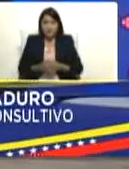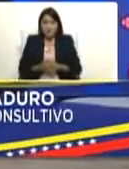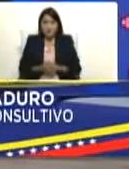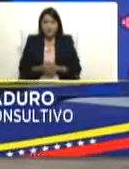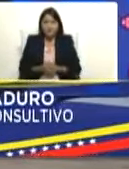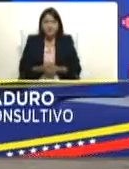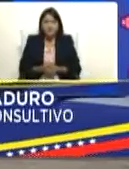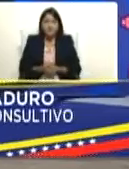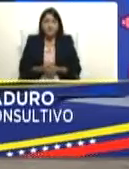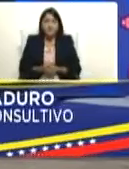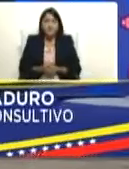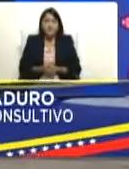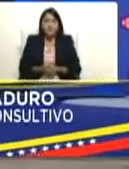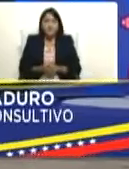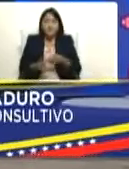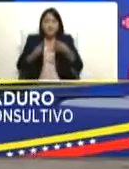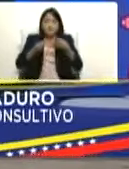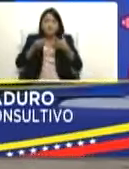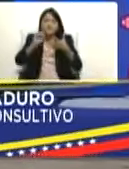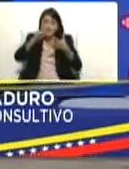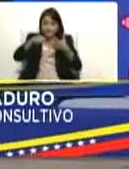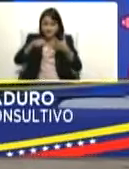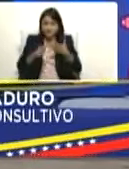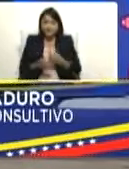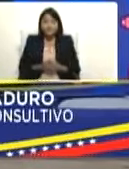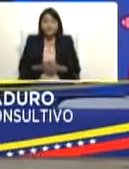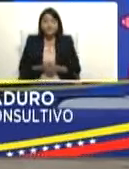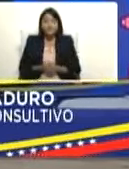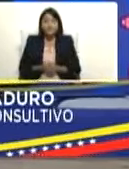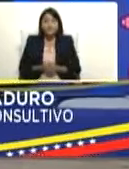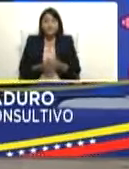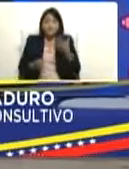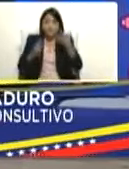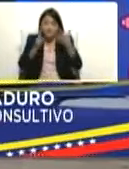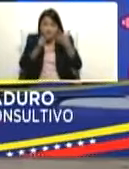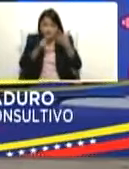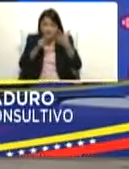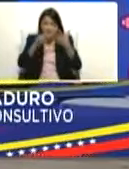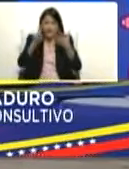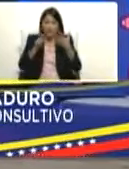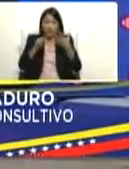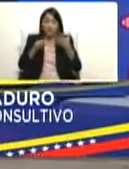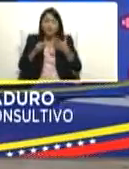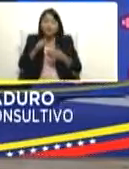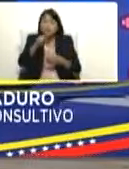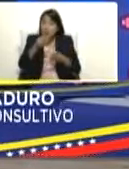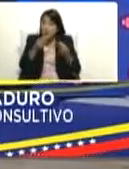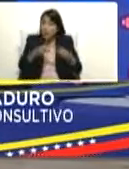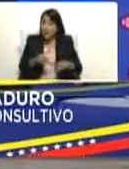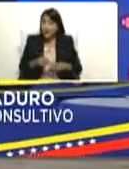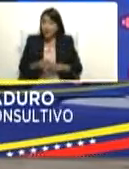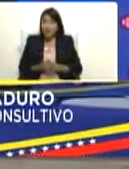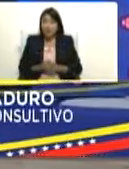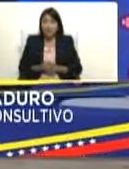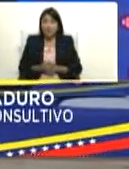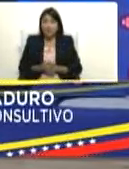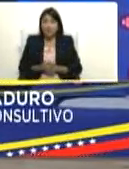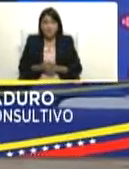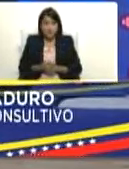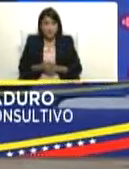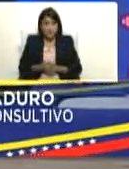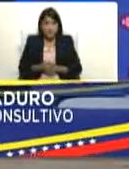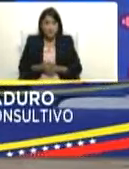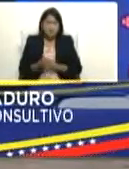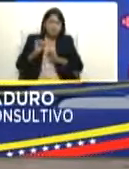Esequiba? Contundentemente, sí. Cuarto, ¿está usted de acuerdo en oponerse